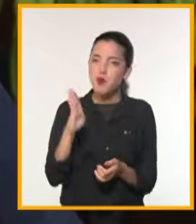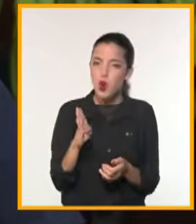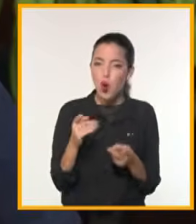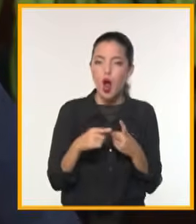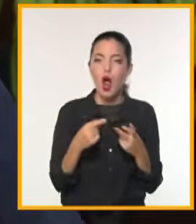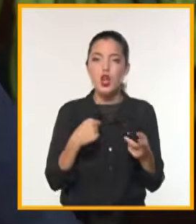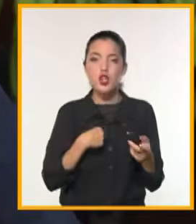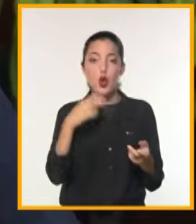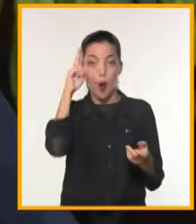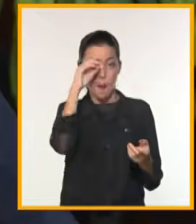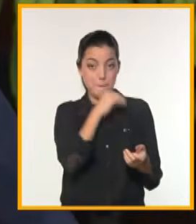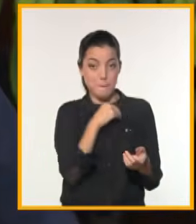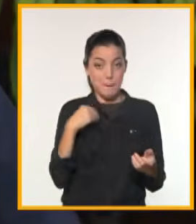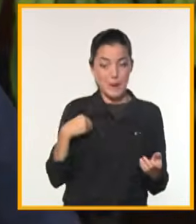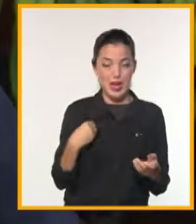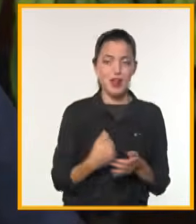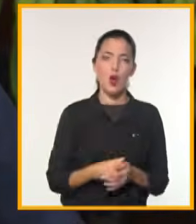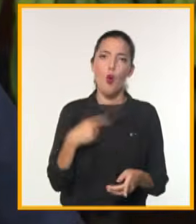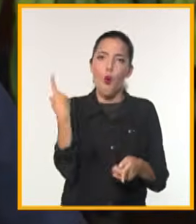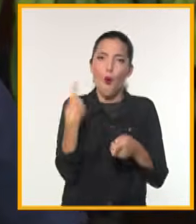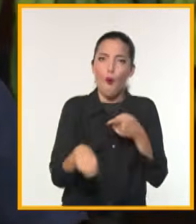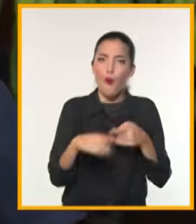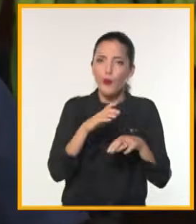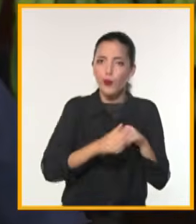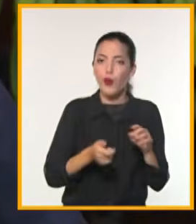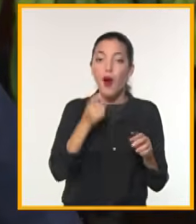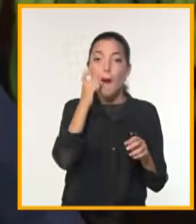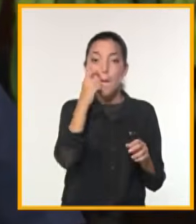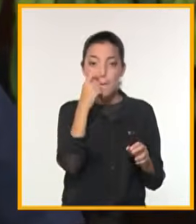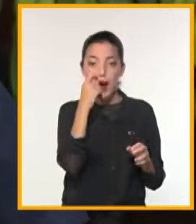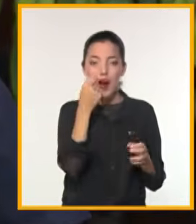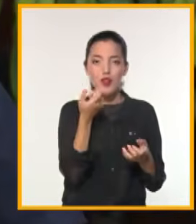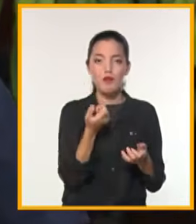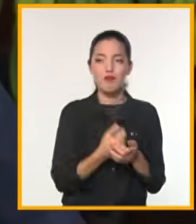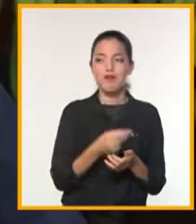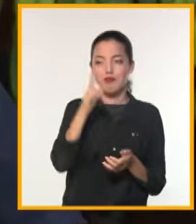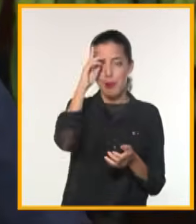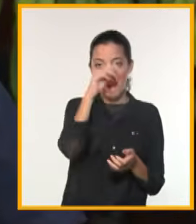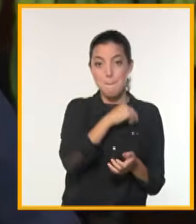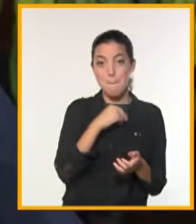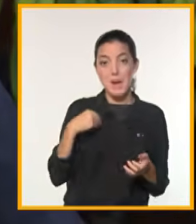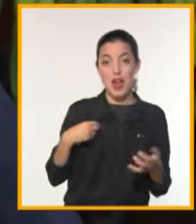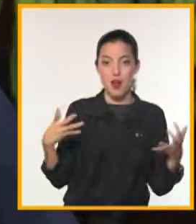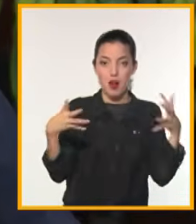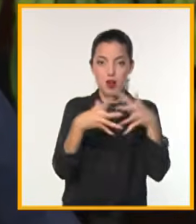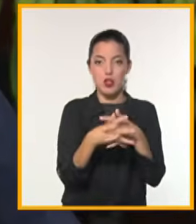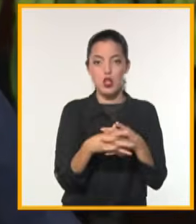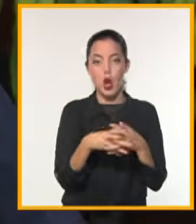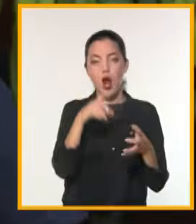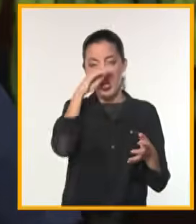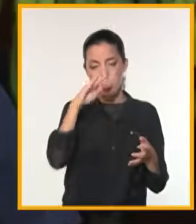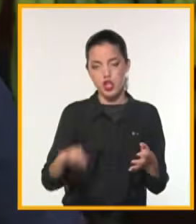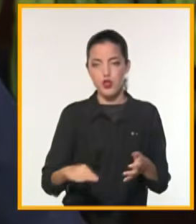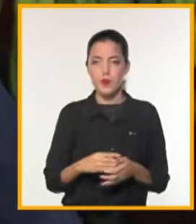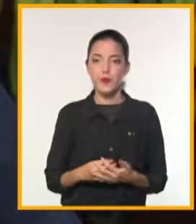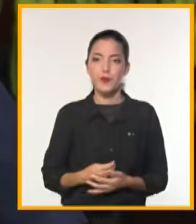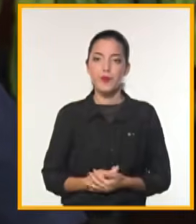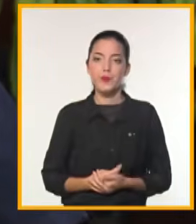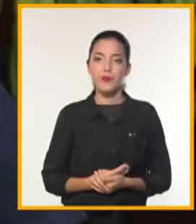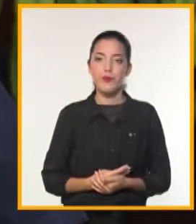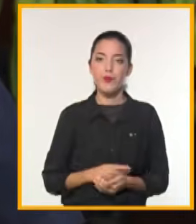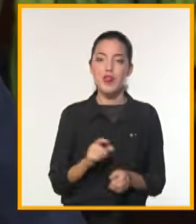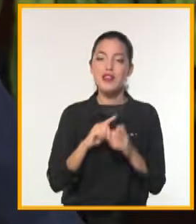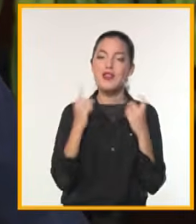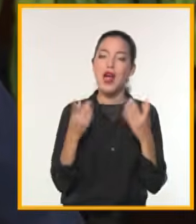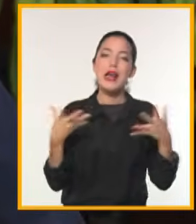también es médico, pediatra, y entonces, por él, por todo el sacrificio y lo que uno ve, ¿no?, como él tratando a los